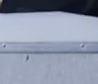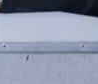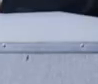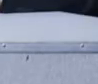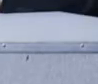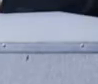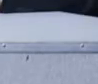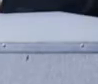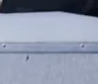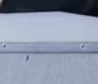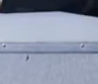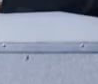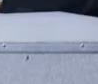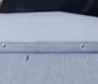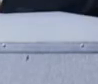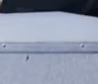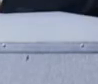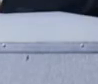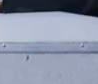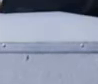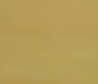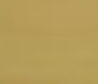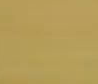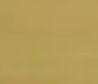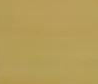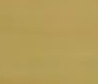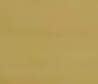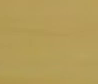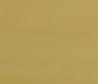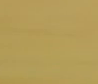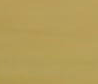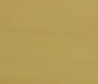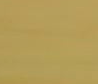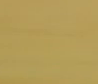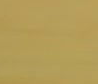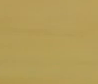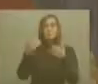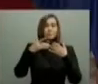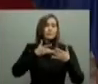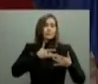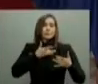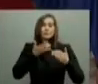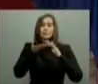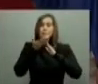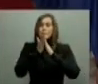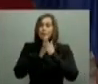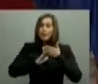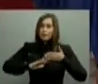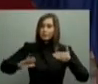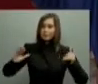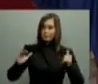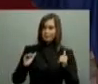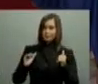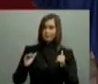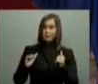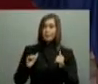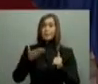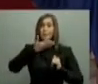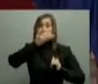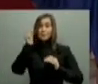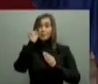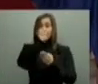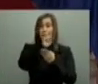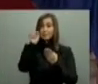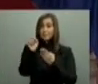un segundito para terminar dos puntos y para aumentar la capacidad de circulación ya iniciamos el innovador proyecto